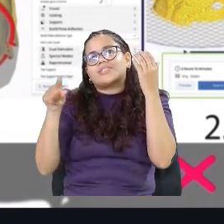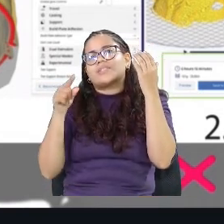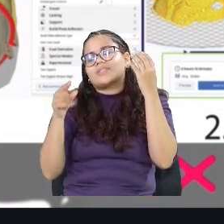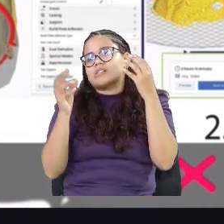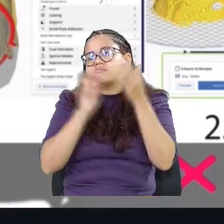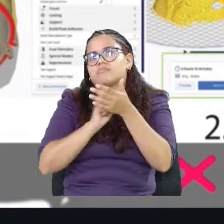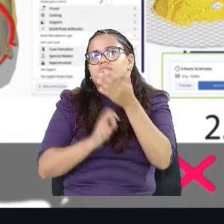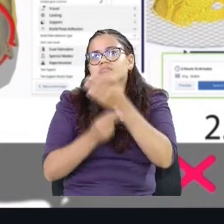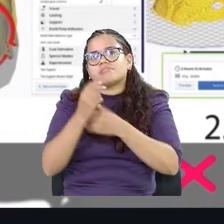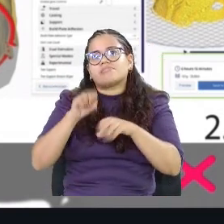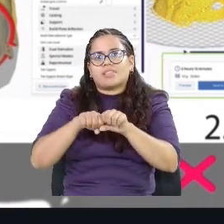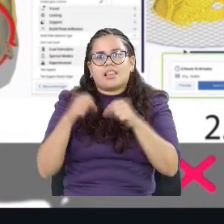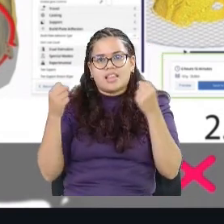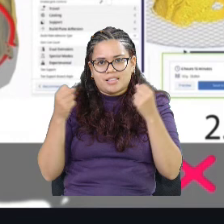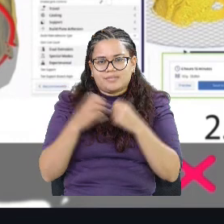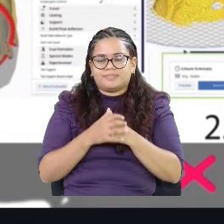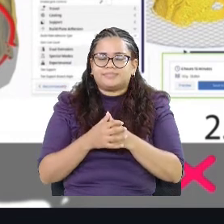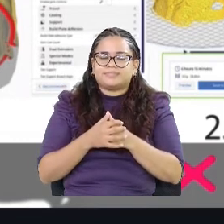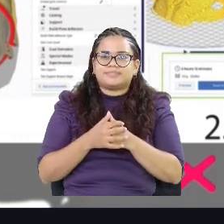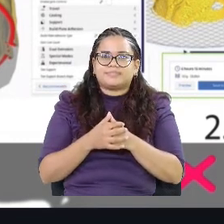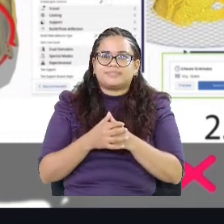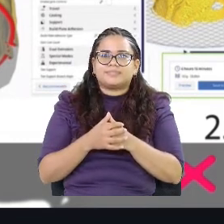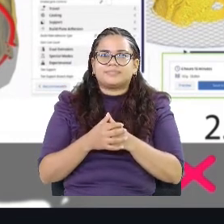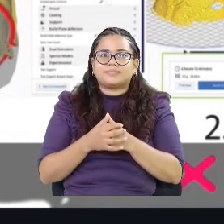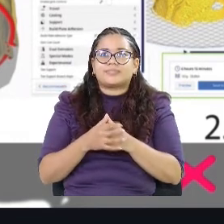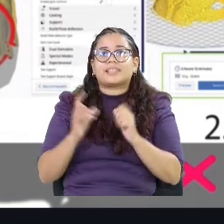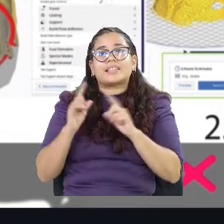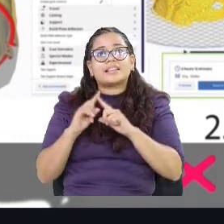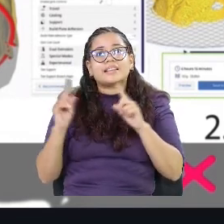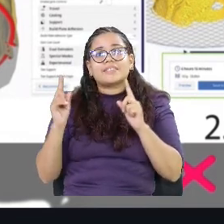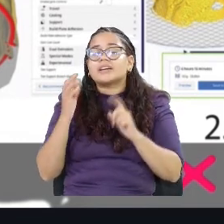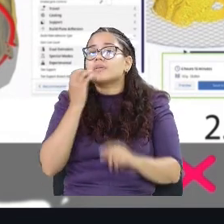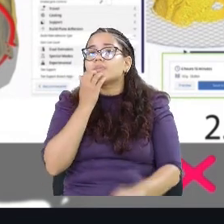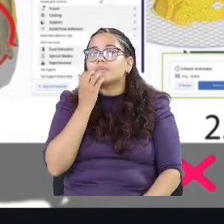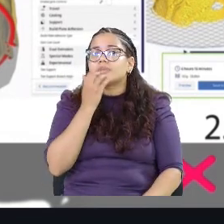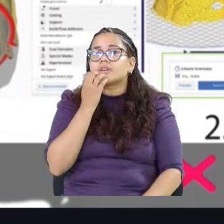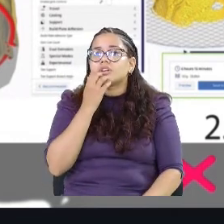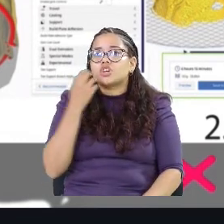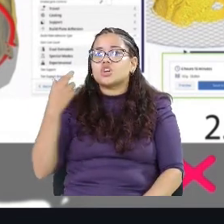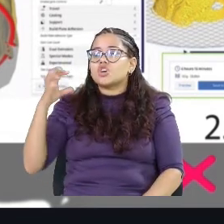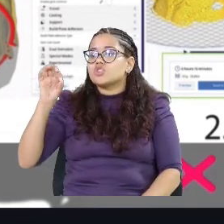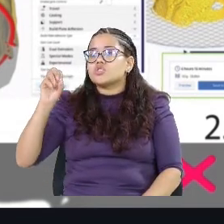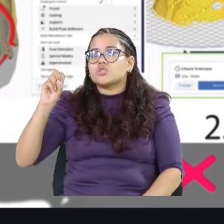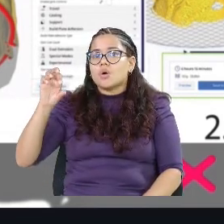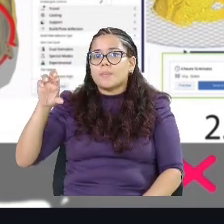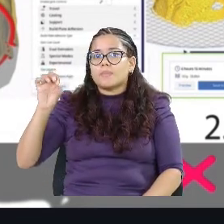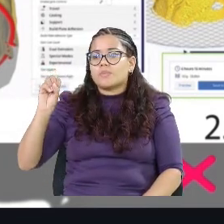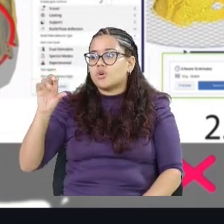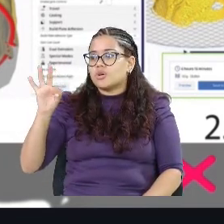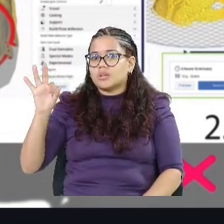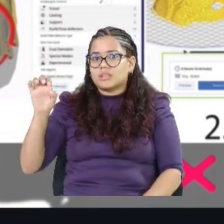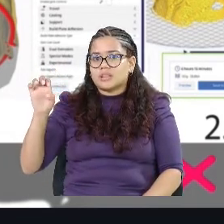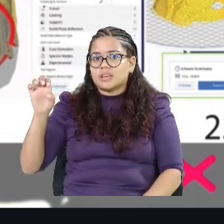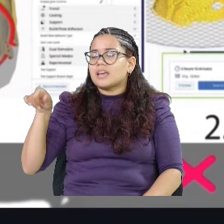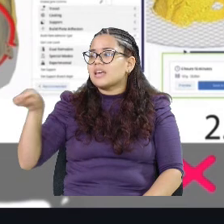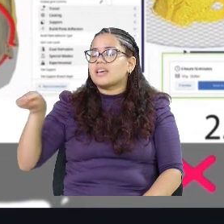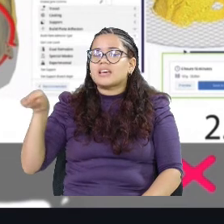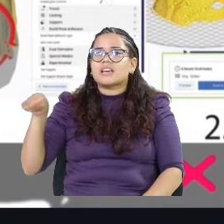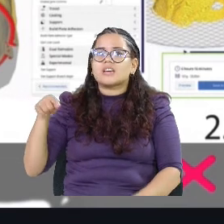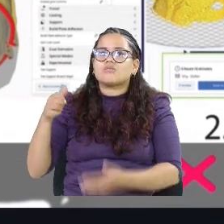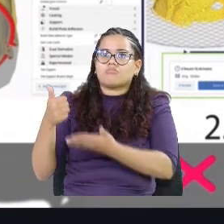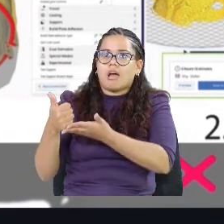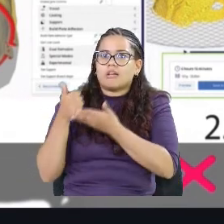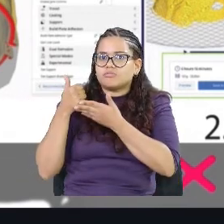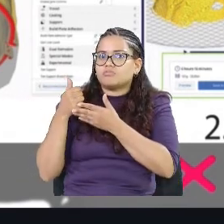hecha. ¿Qué pasa si lo hacemos con soporte? pues que nos va a generar un producto que va a